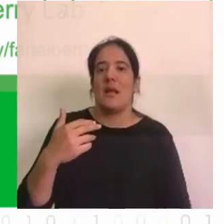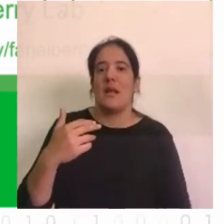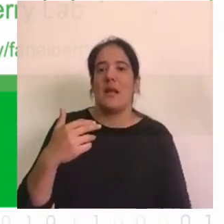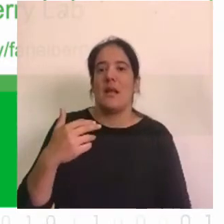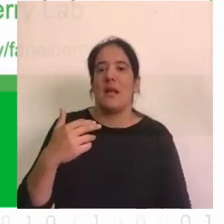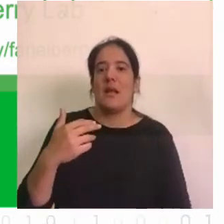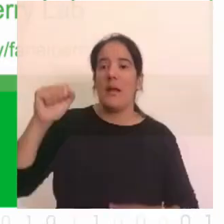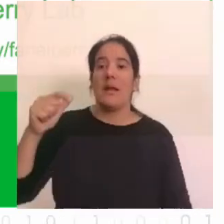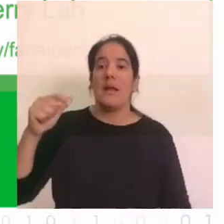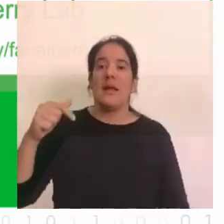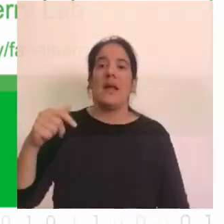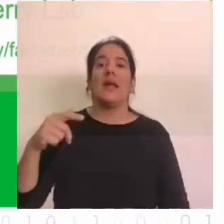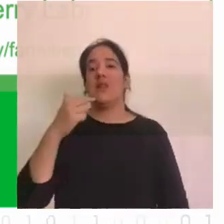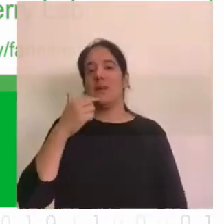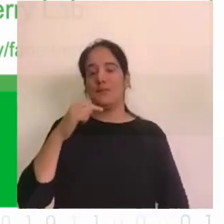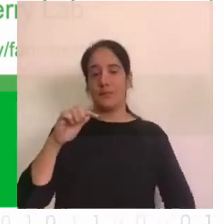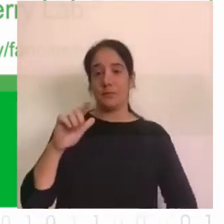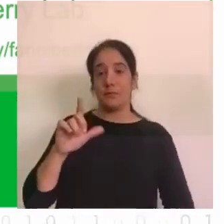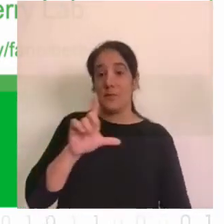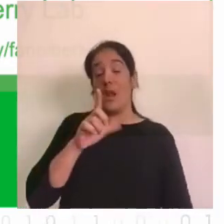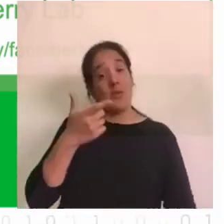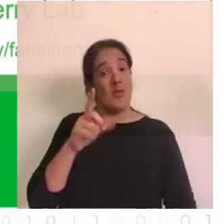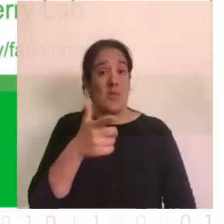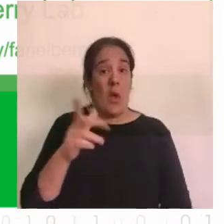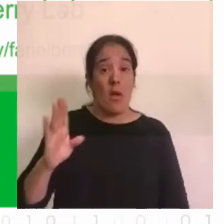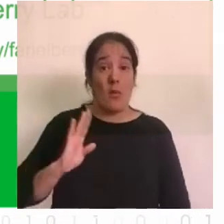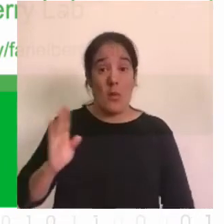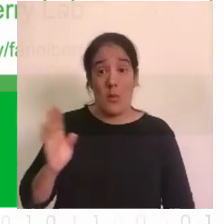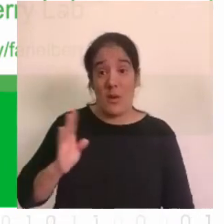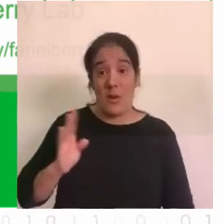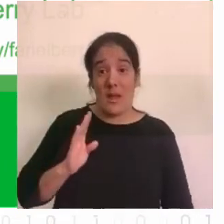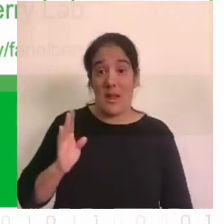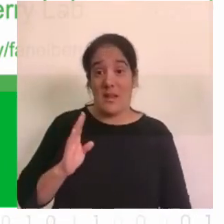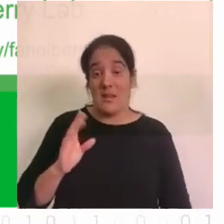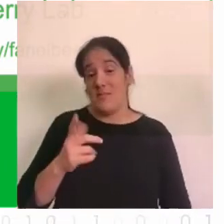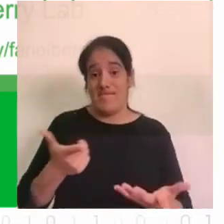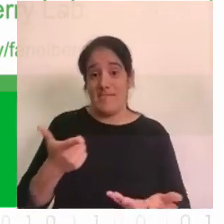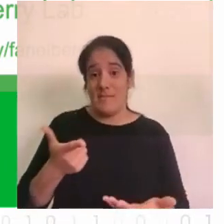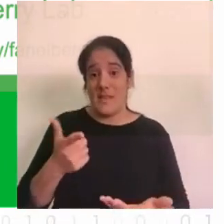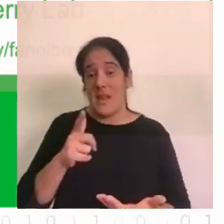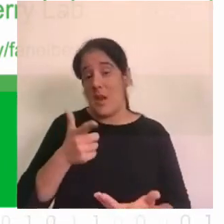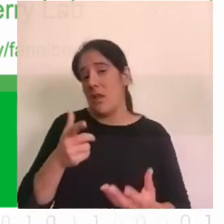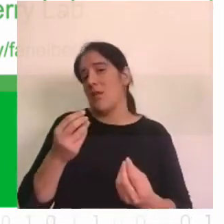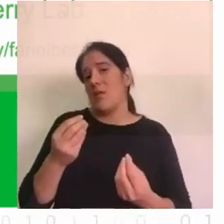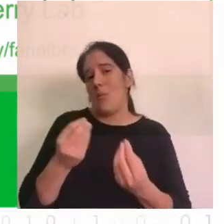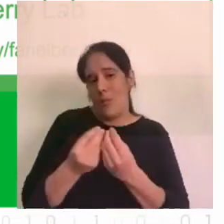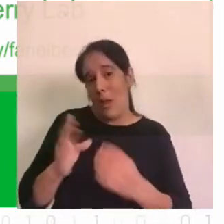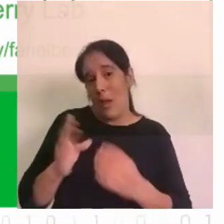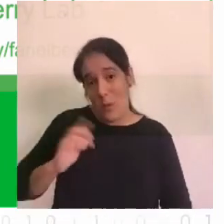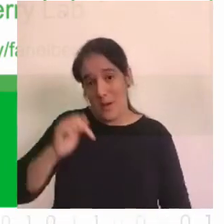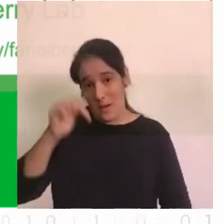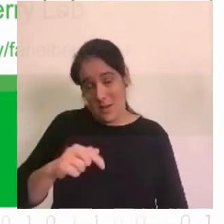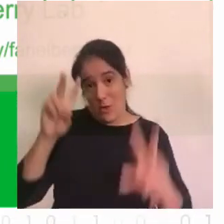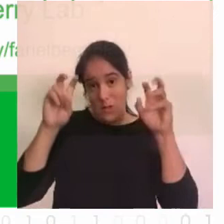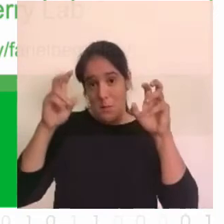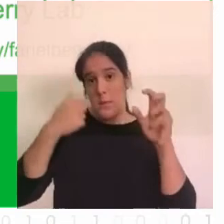pocas mujeres en la Liga de la Justicia y también hay pocas mujeres en esto, pero bueno, estamos trabajando para tratar de que cada vez haya más, y por suerte